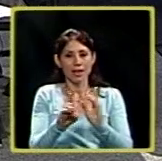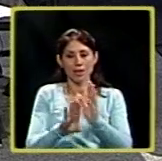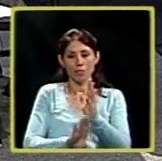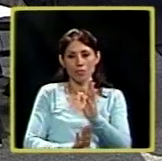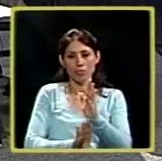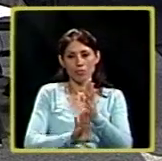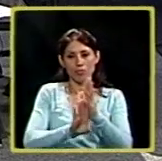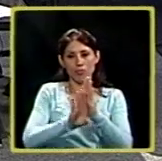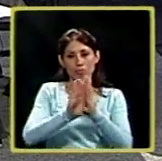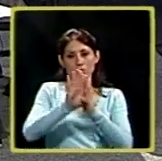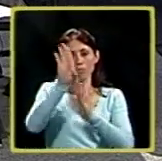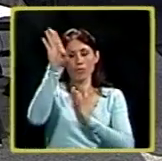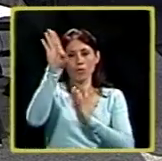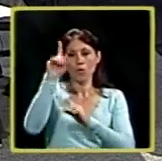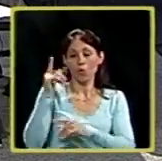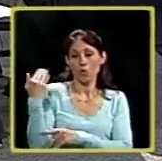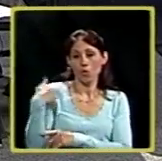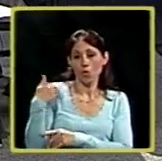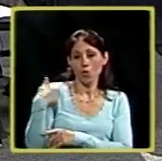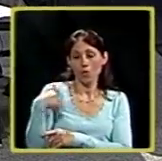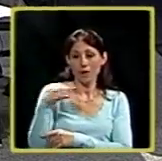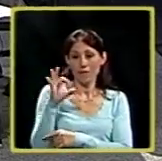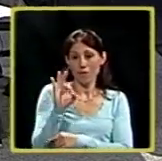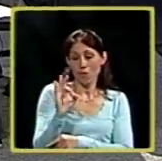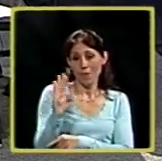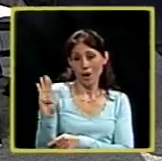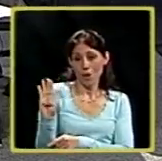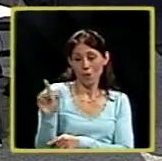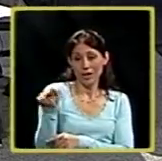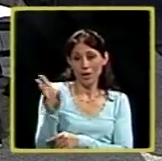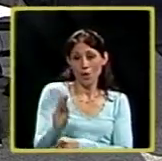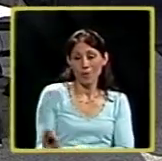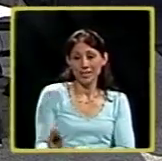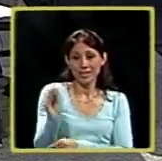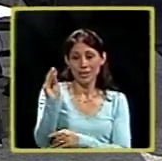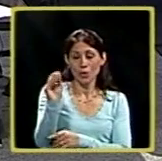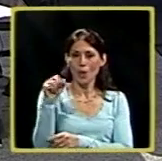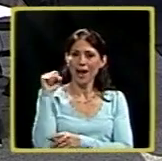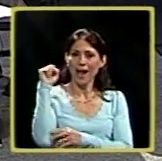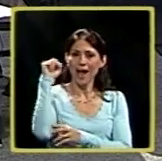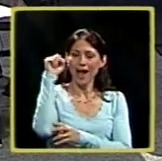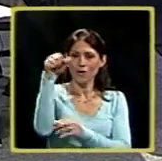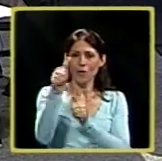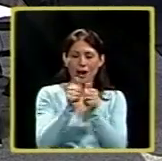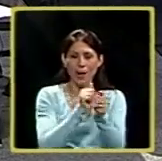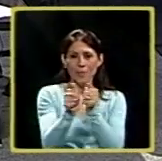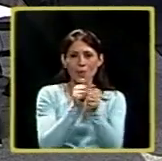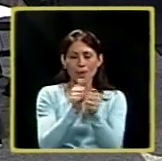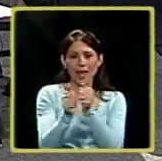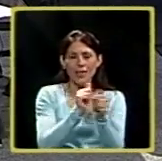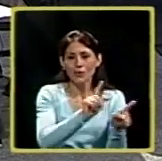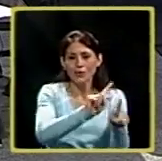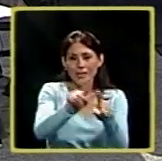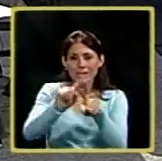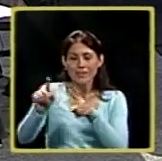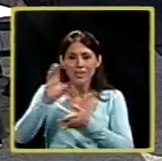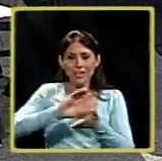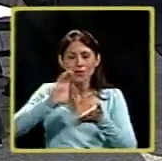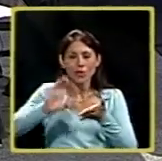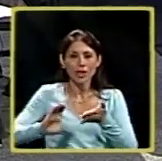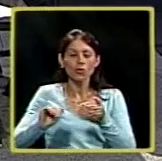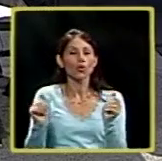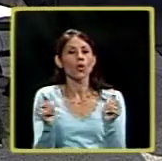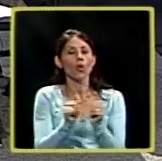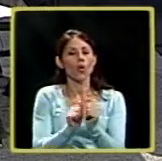Braun, jovencillo, ganó varios campeonatos que se hacían entre colegios disparando